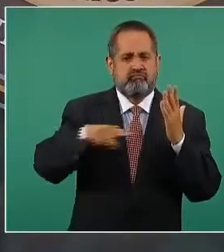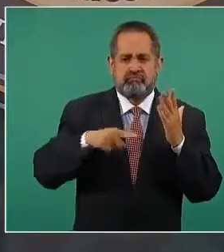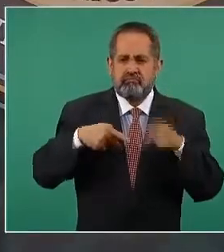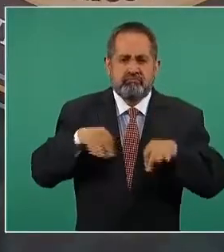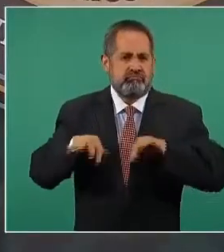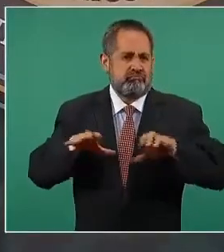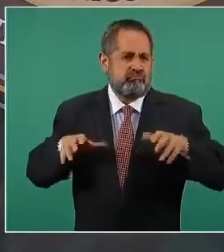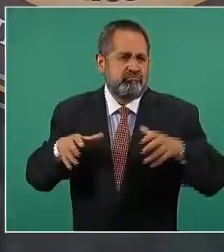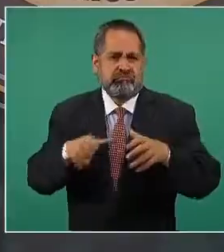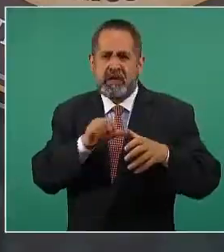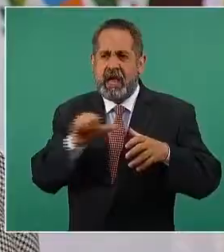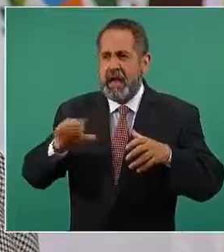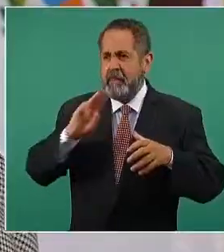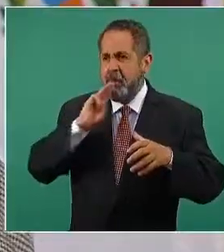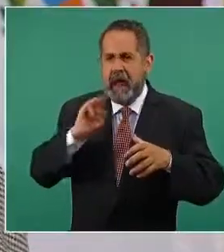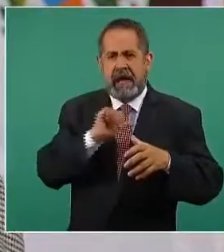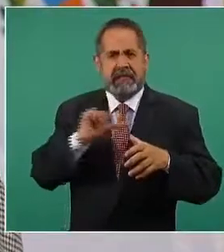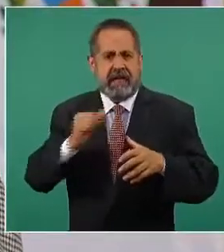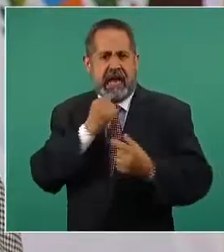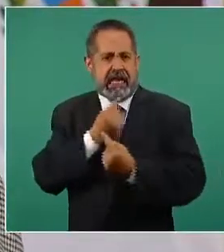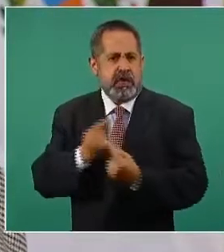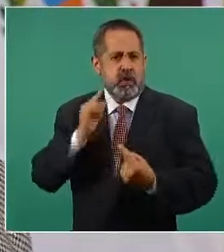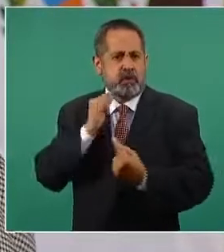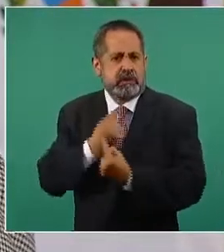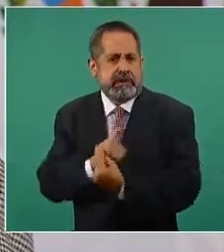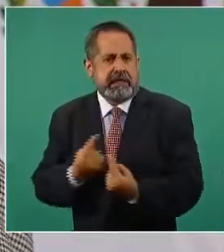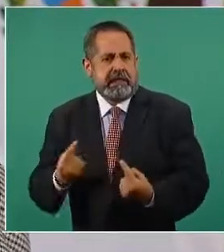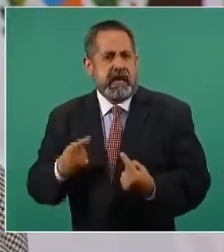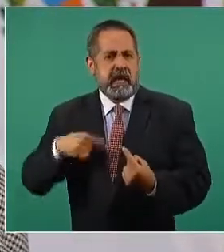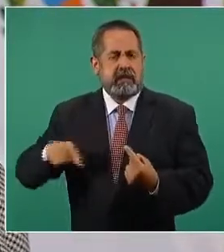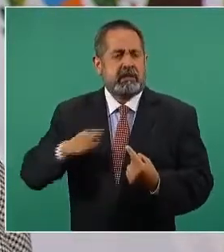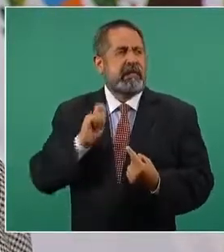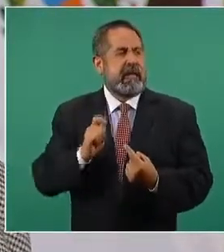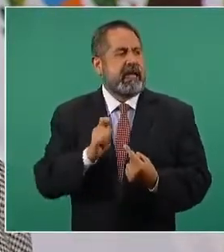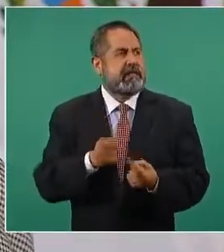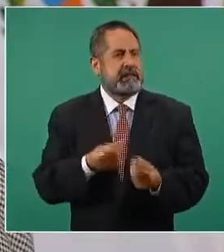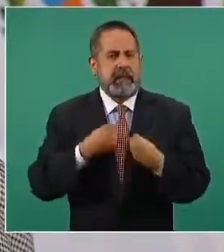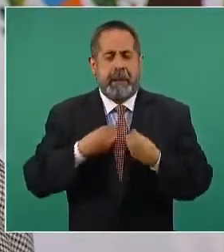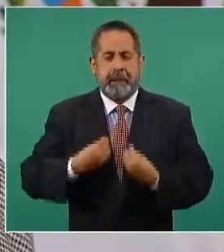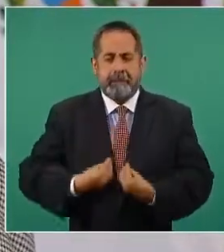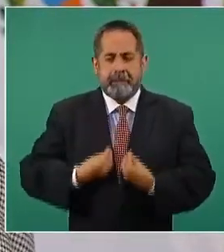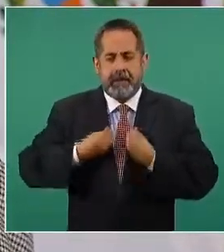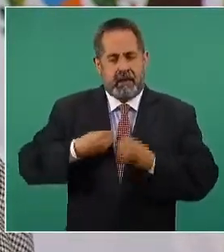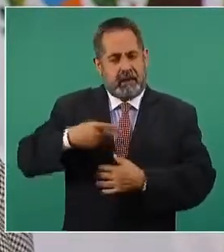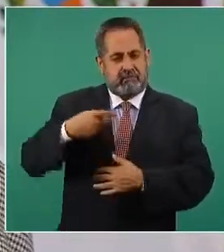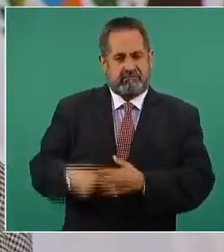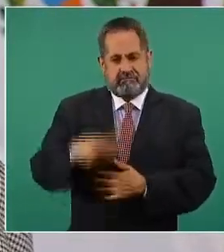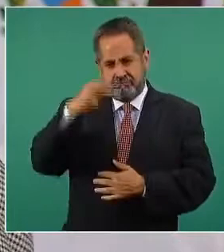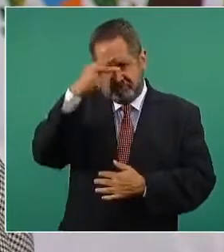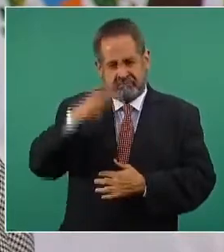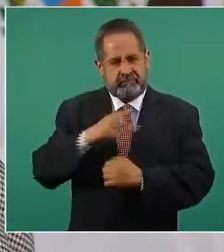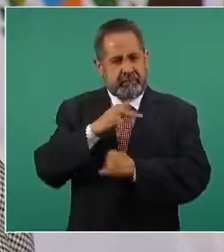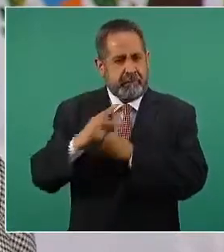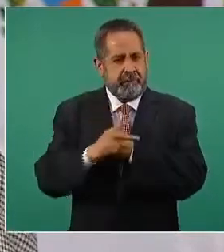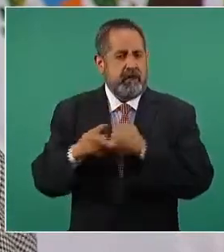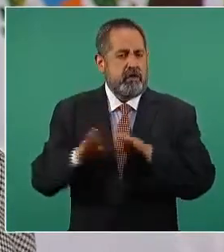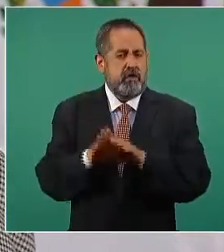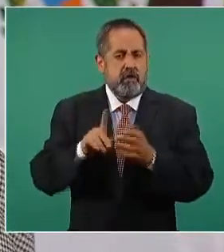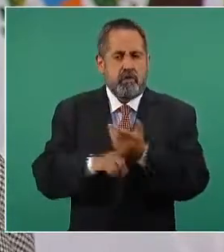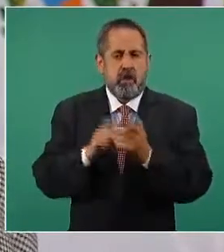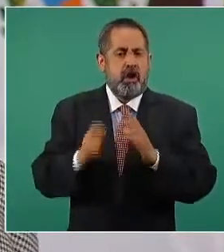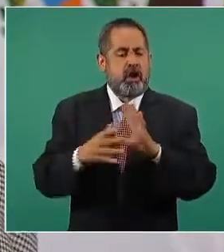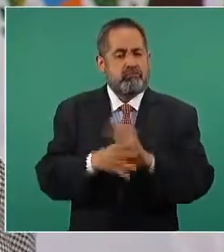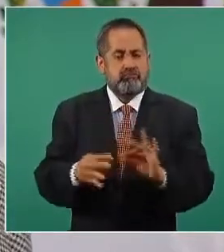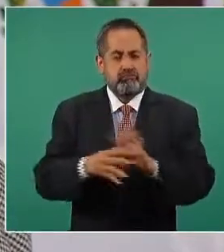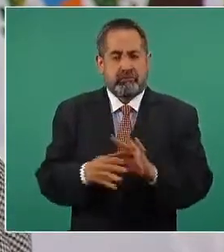las madres, los niños, las niñas, representa la vida viva de este país, a lo que hicieron de México